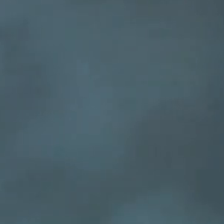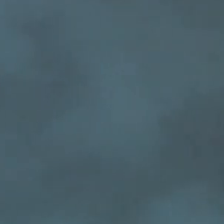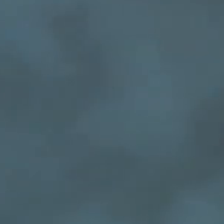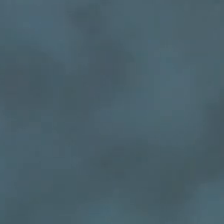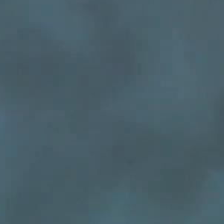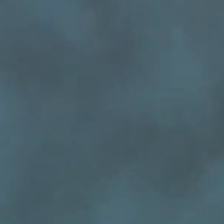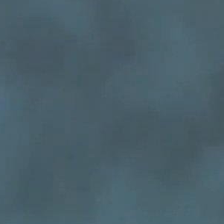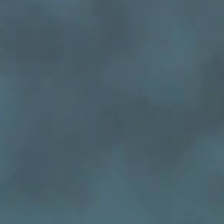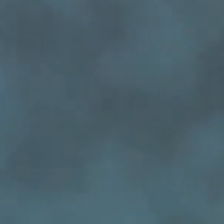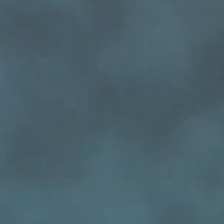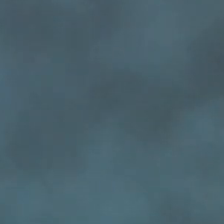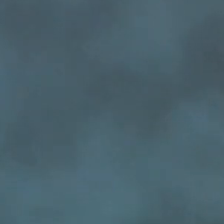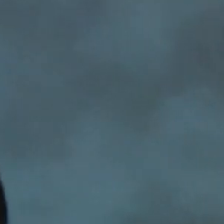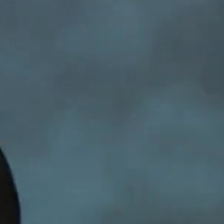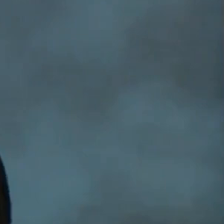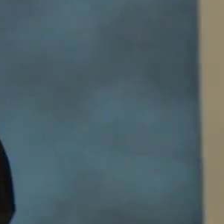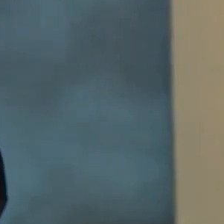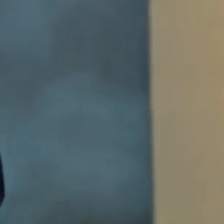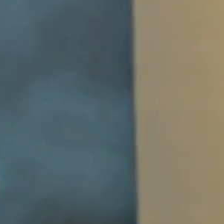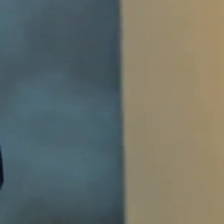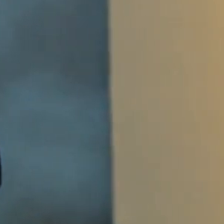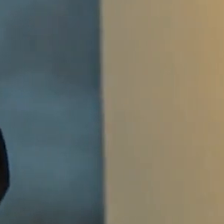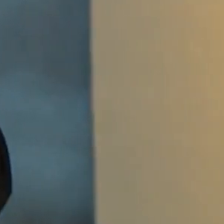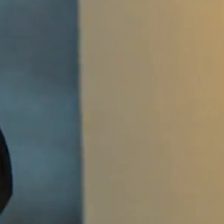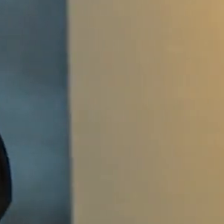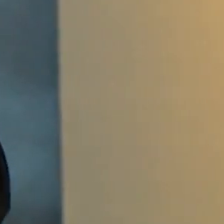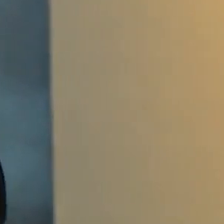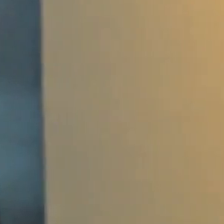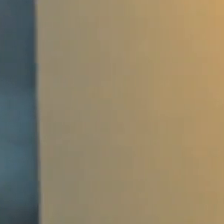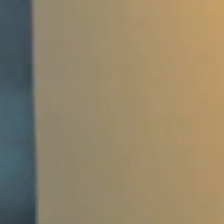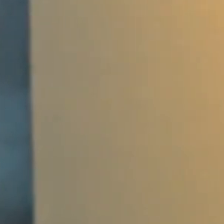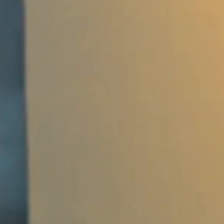perro negro y herido para cuidar.